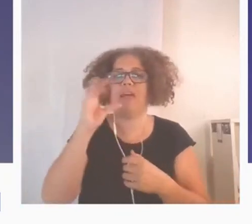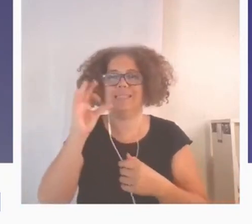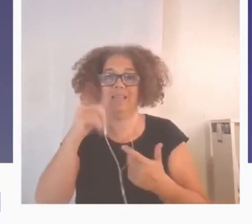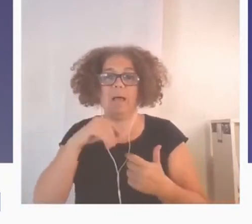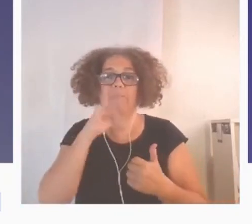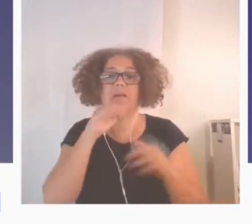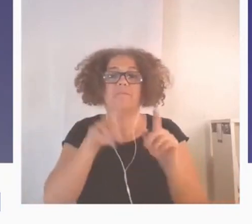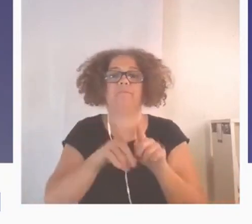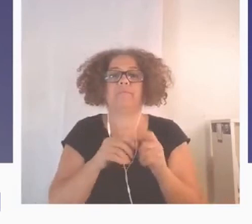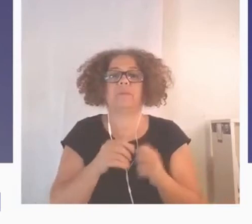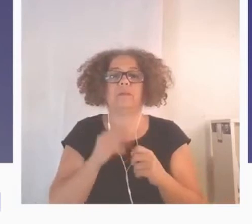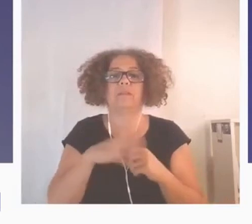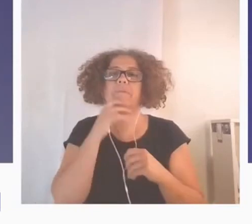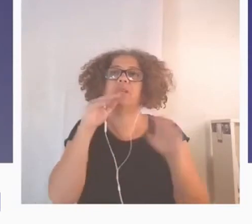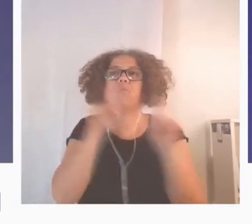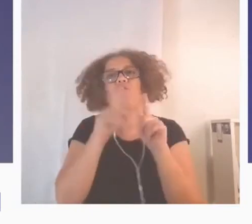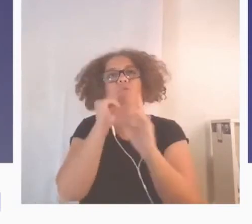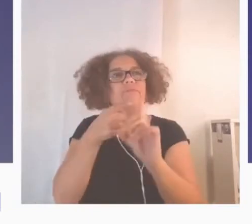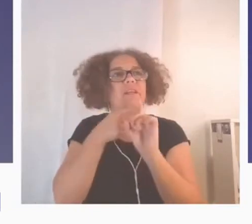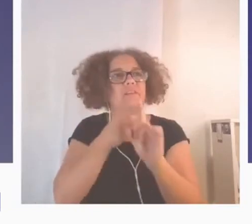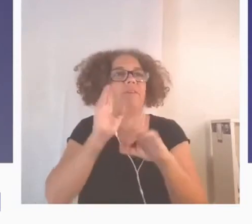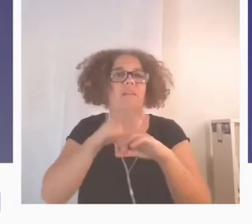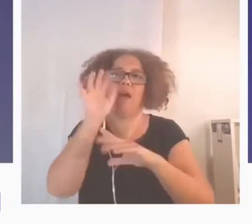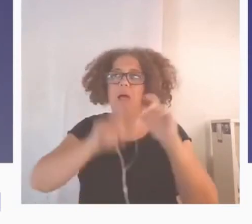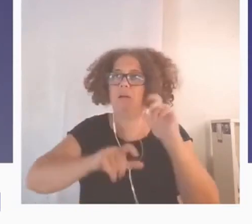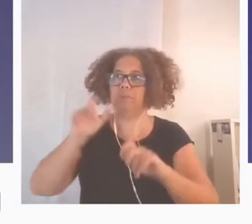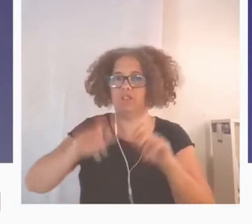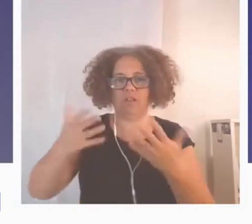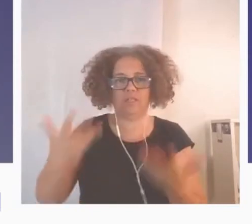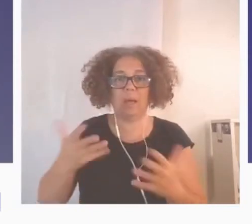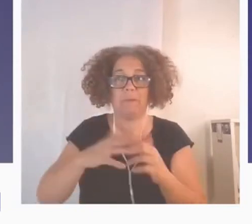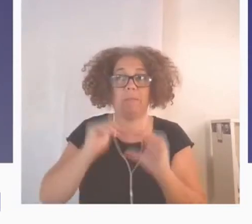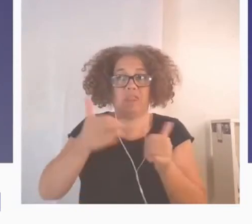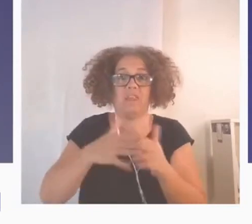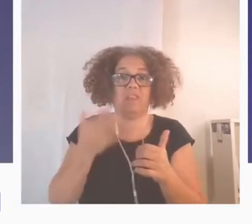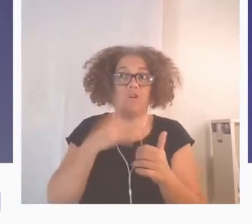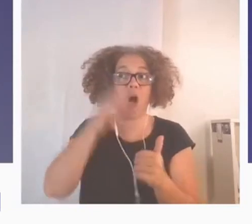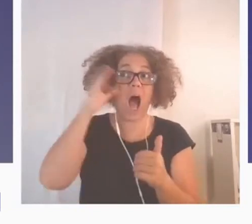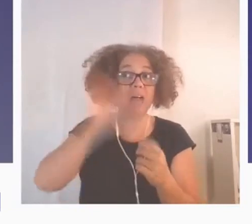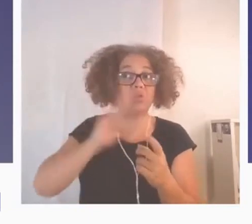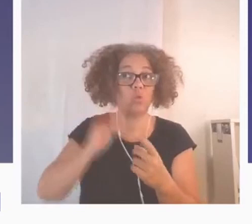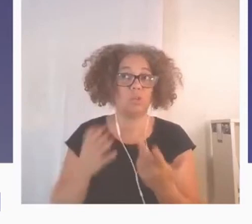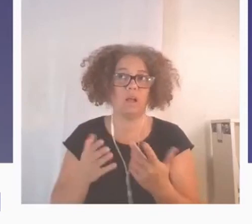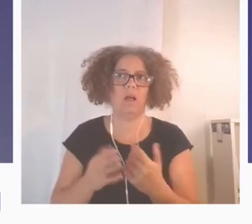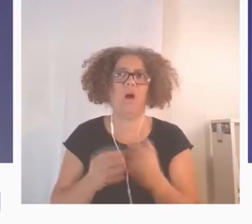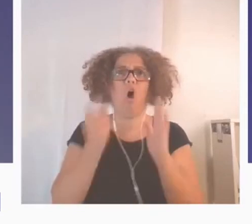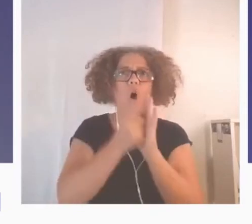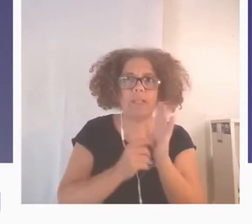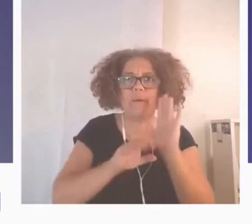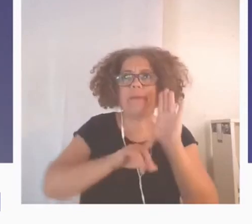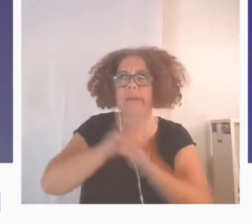lo menos, a modo de referencia, las personas empezasen a escuchar lo que eran los ODS. Estamos en plena década de